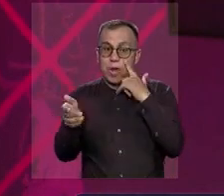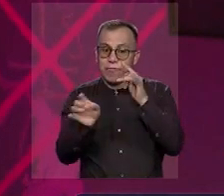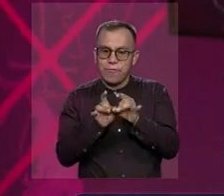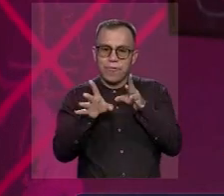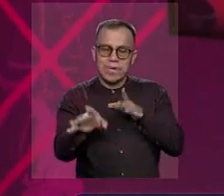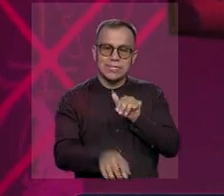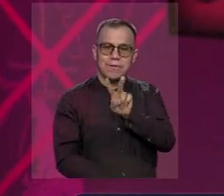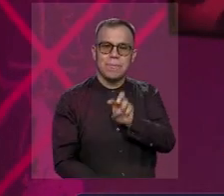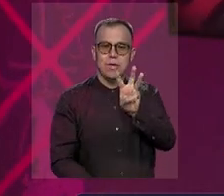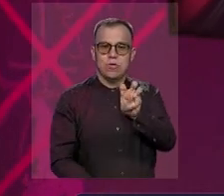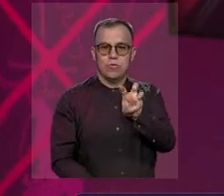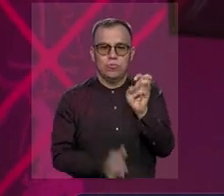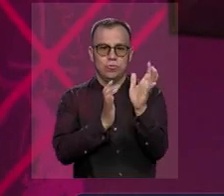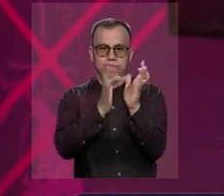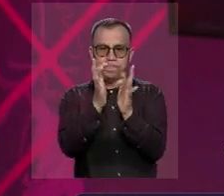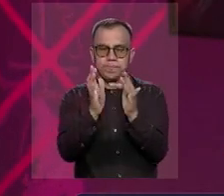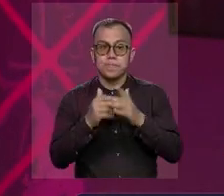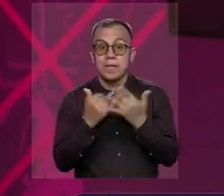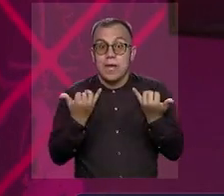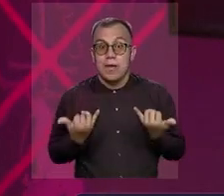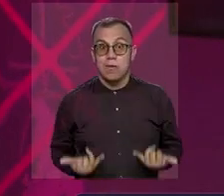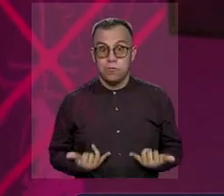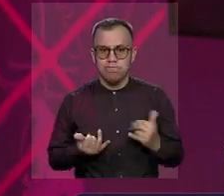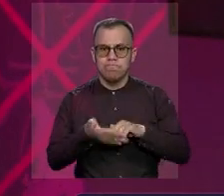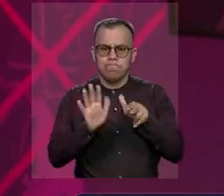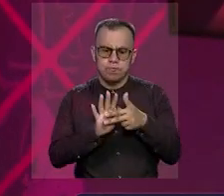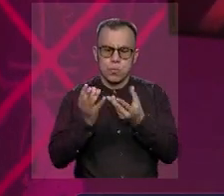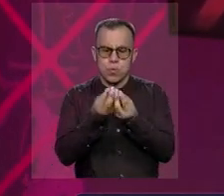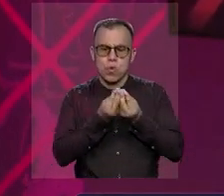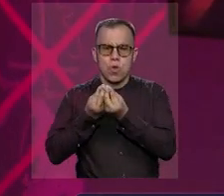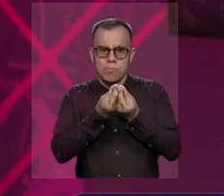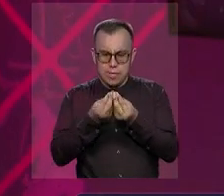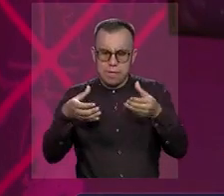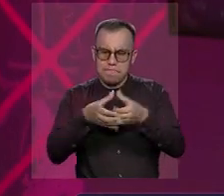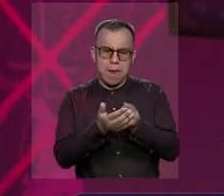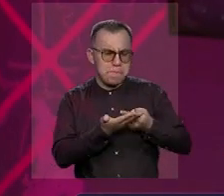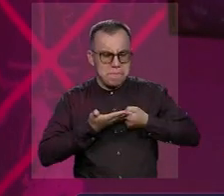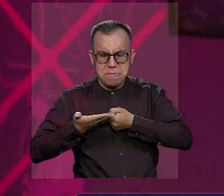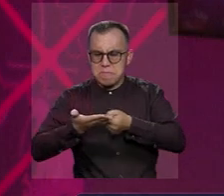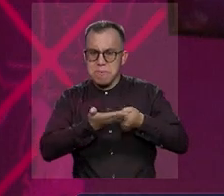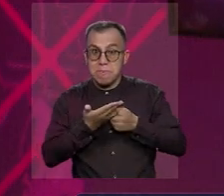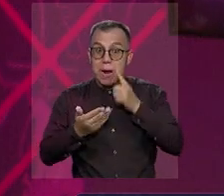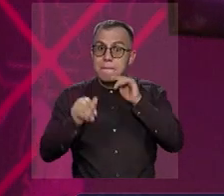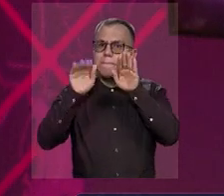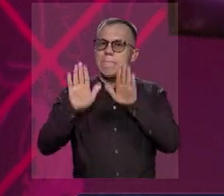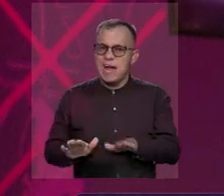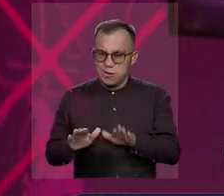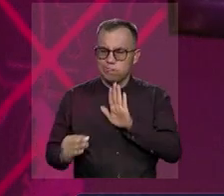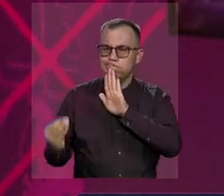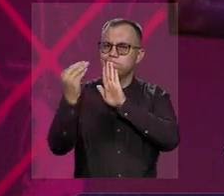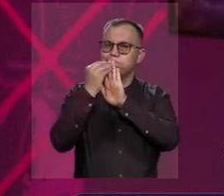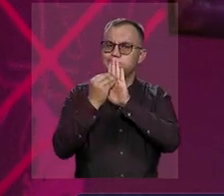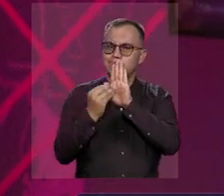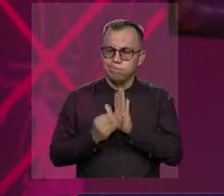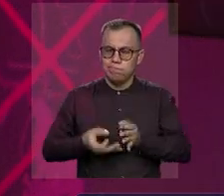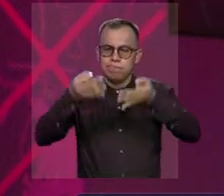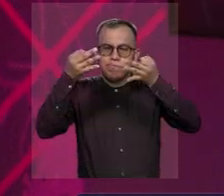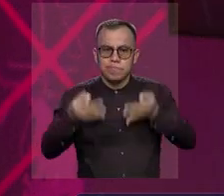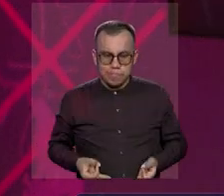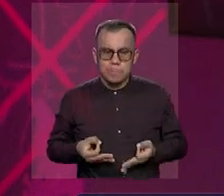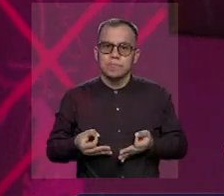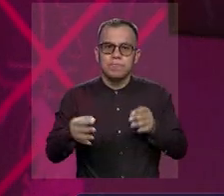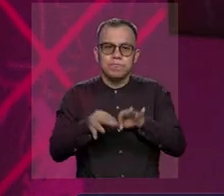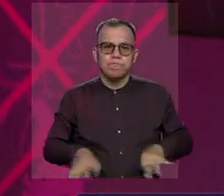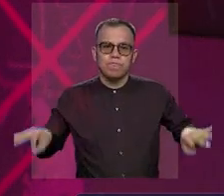del 28 de abril? Pues básicamente ese comité de paro se reunió en las últimas horas y tomaron determinaciones en donde se tenía que